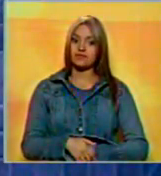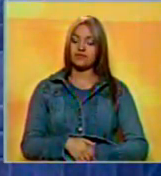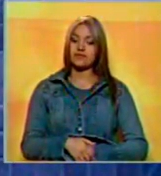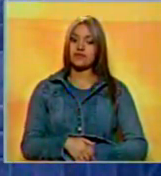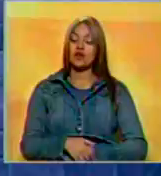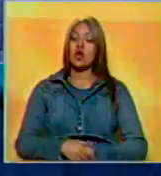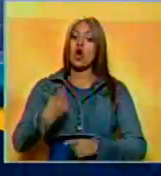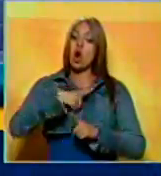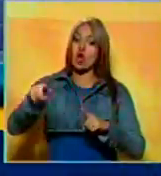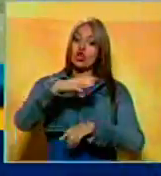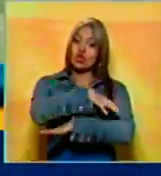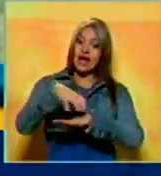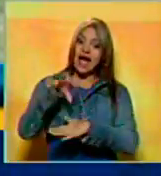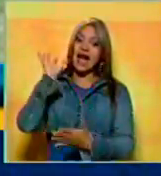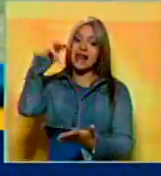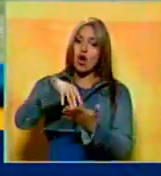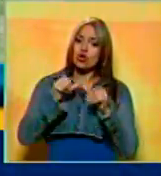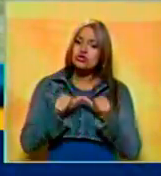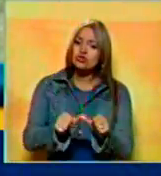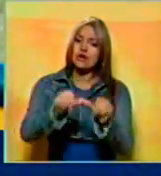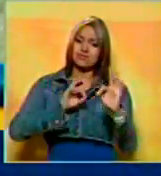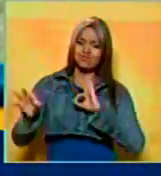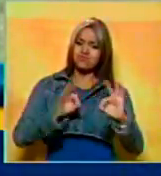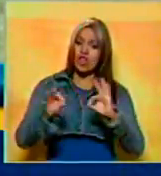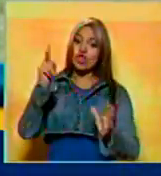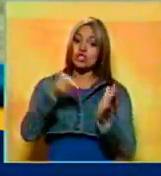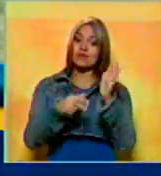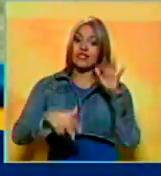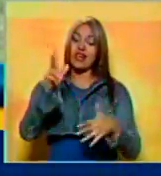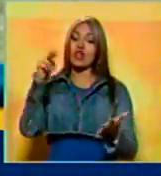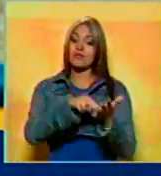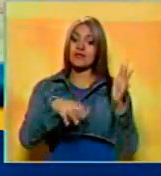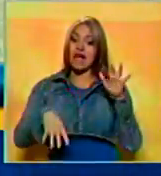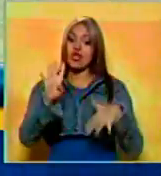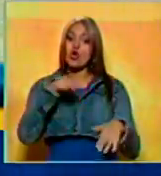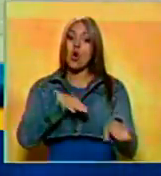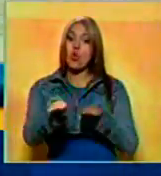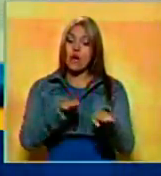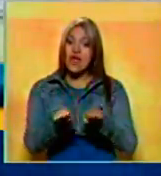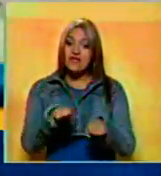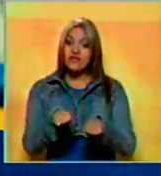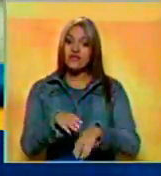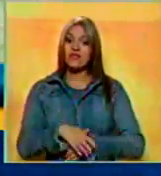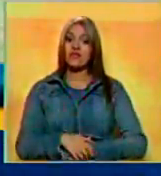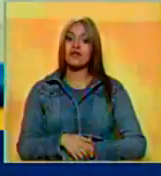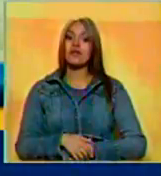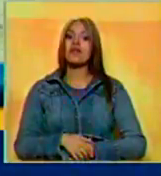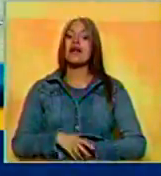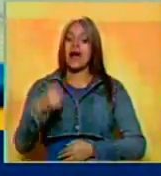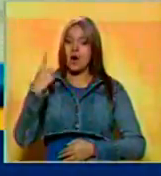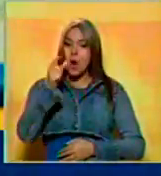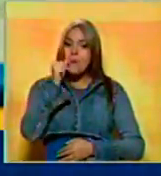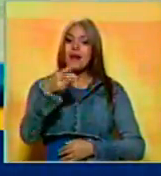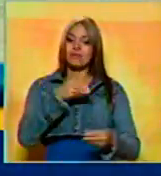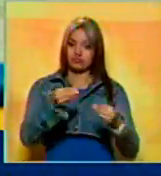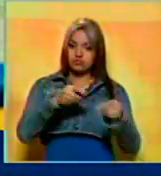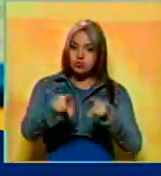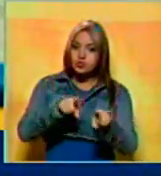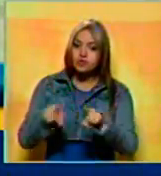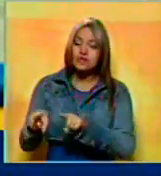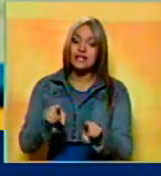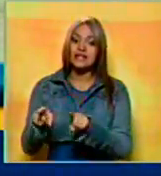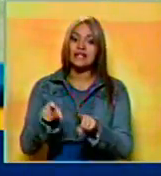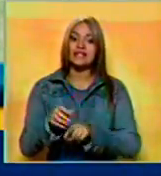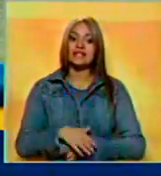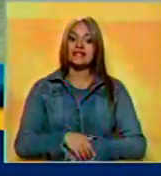En tanto, los Tigres de Aragua continúan trabajando de cara a la temporada 2013-2014. Este jueves se colocaron a las órdenes el manager Buddy Bailey, los importados